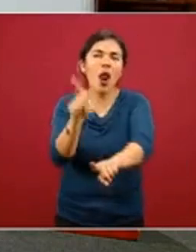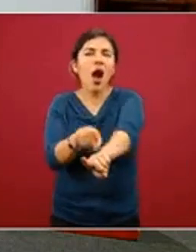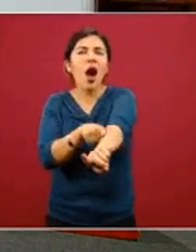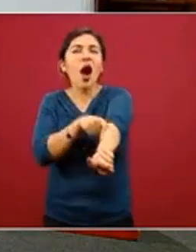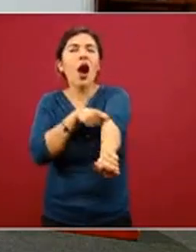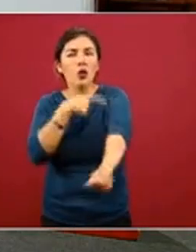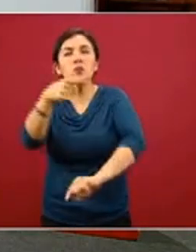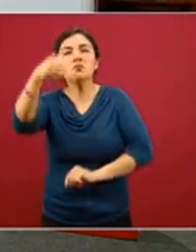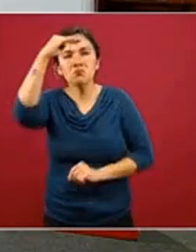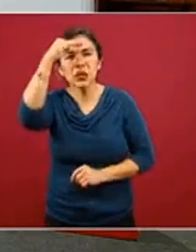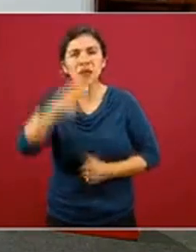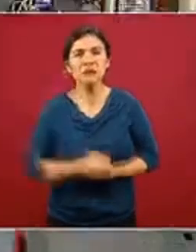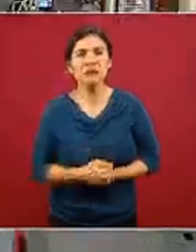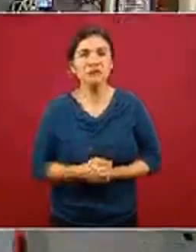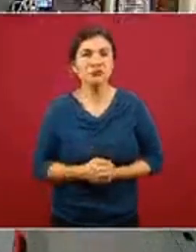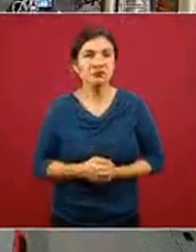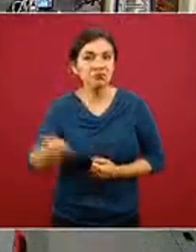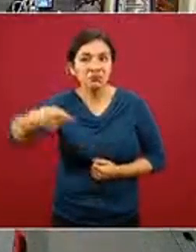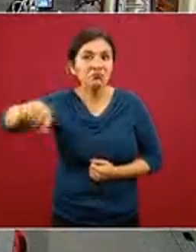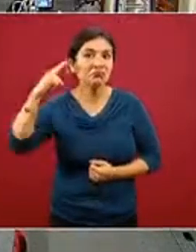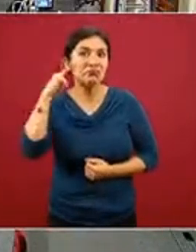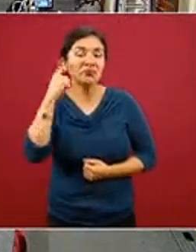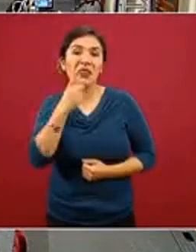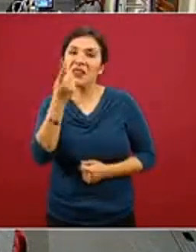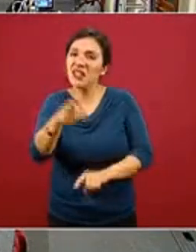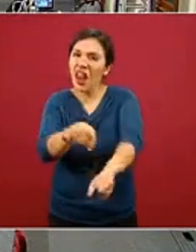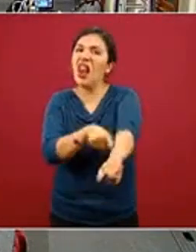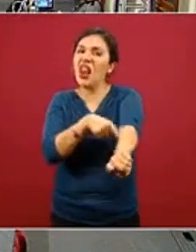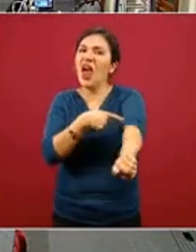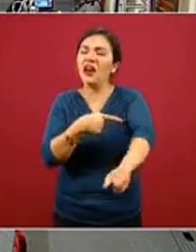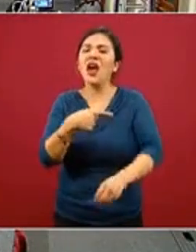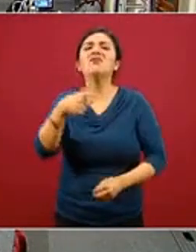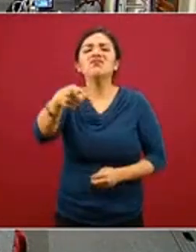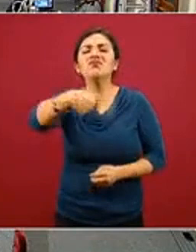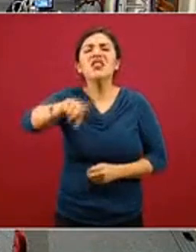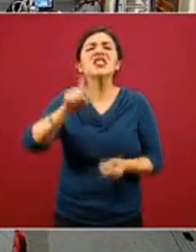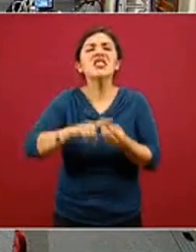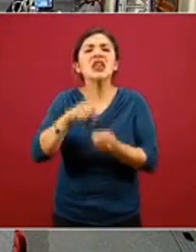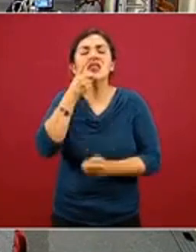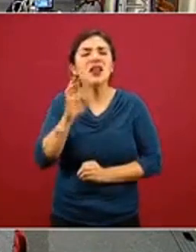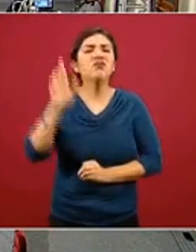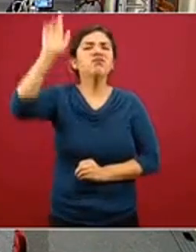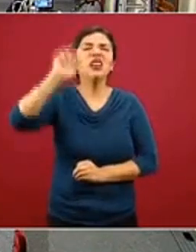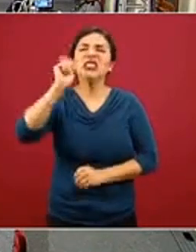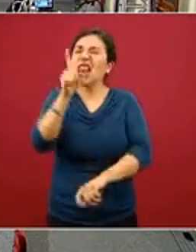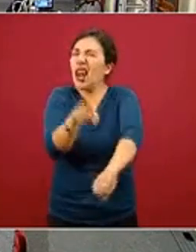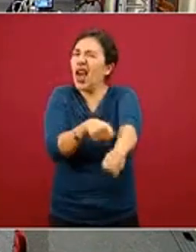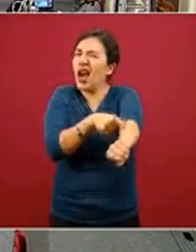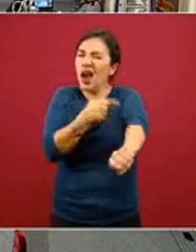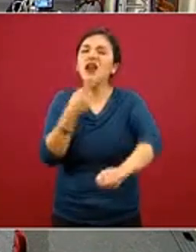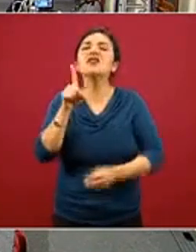Larga, se dice aquí al unísono. ¿Quién piensa que la epidemia podría ser larga?